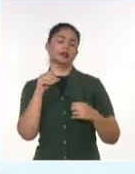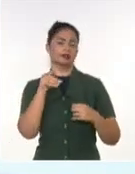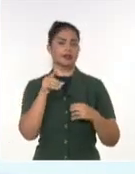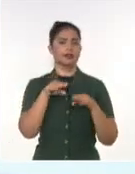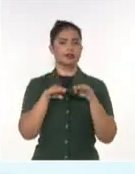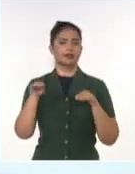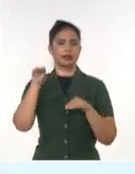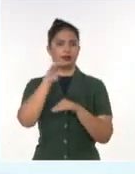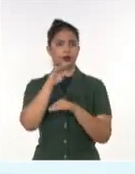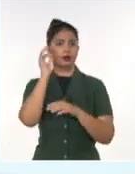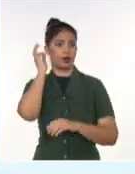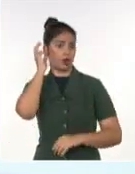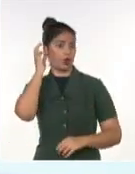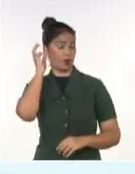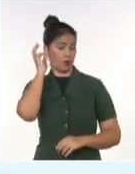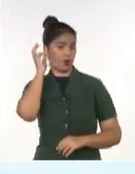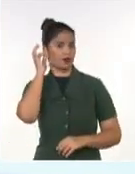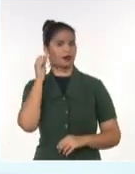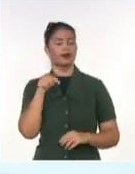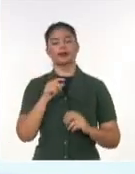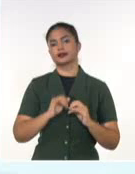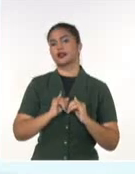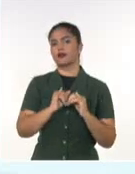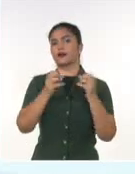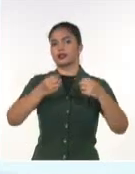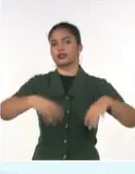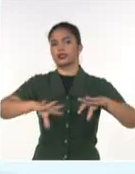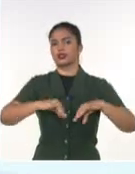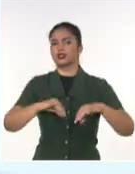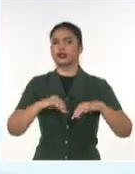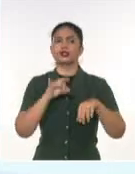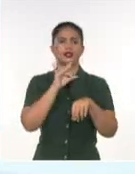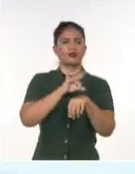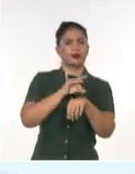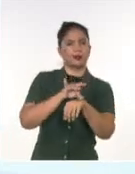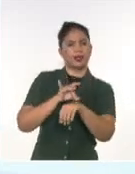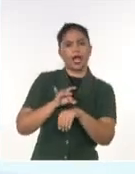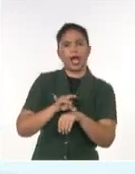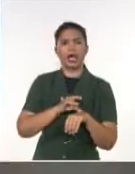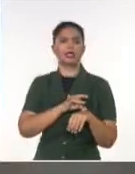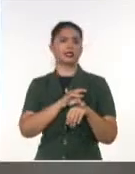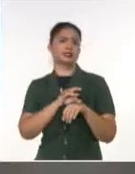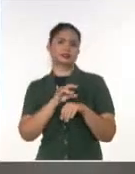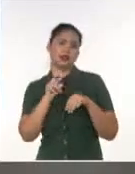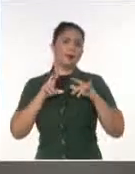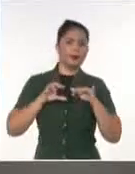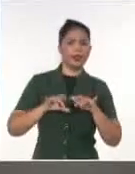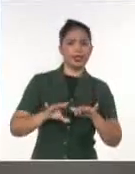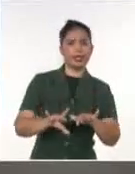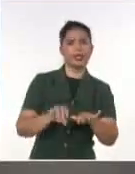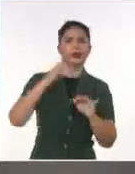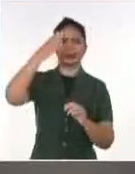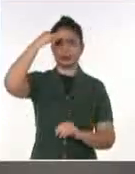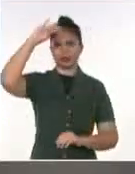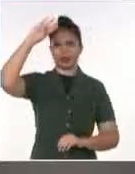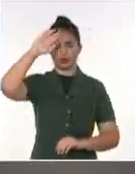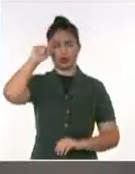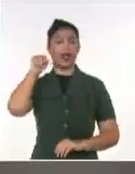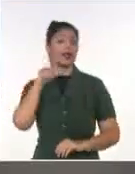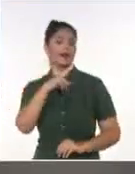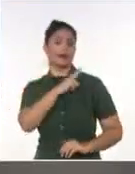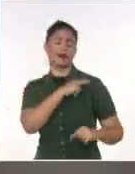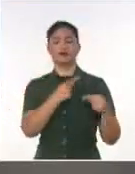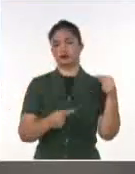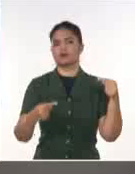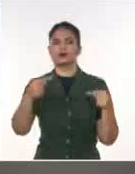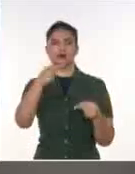Grexa Sánchez Padrón, quien nos informará sobre la situación de las arbovirosis en el país. Muy buenas tardes, doctora, bienvenida a